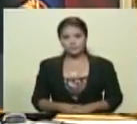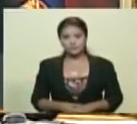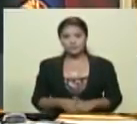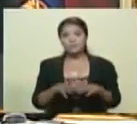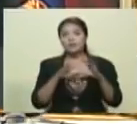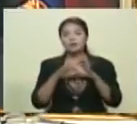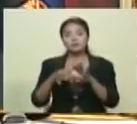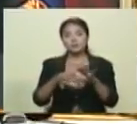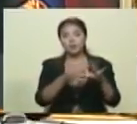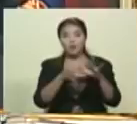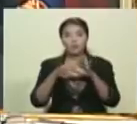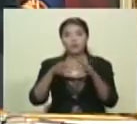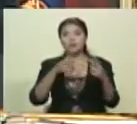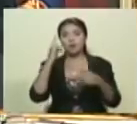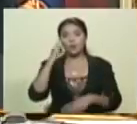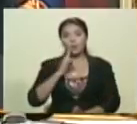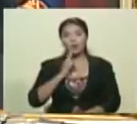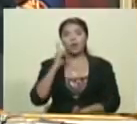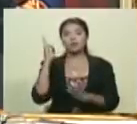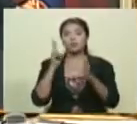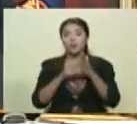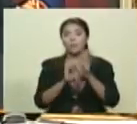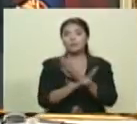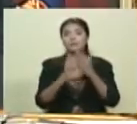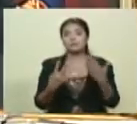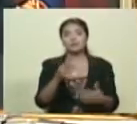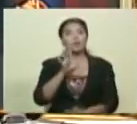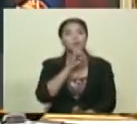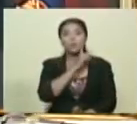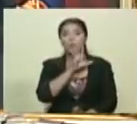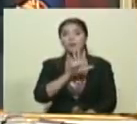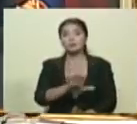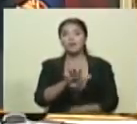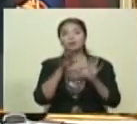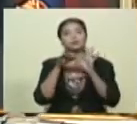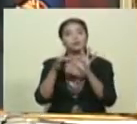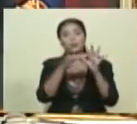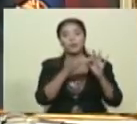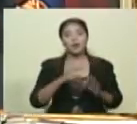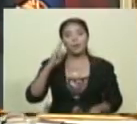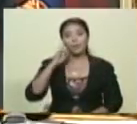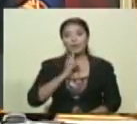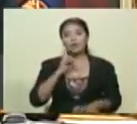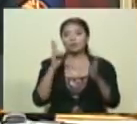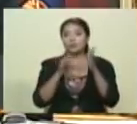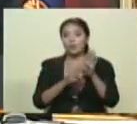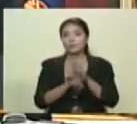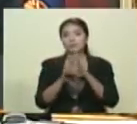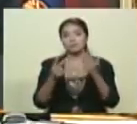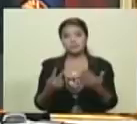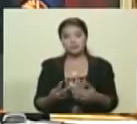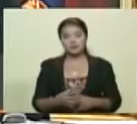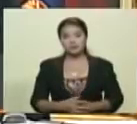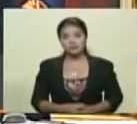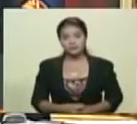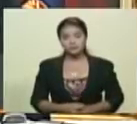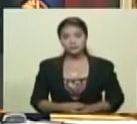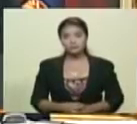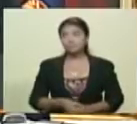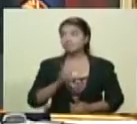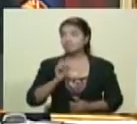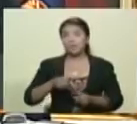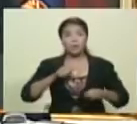Soberanía Bolivariana 2017, así se llaman. Soberanía Bolivariana 2017. Vamos a